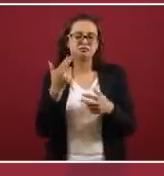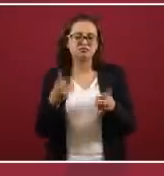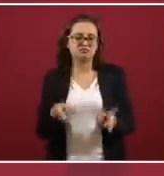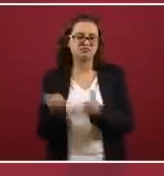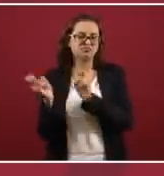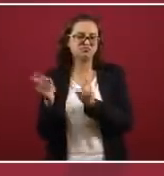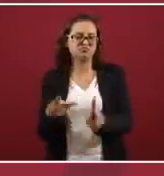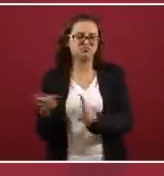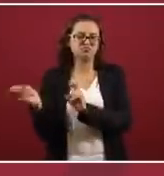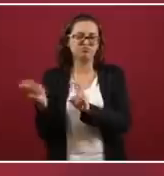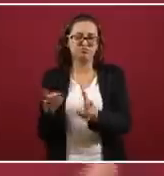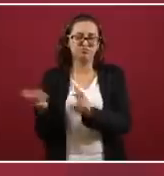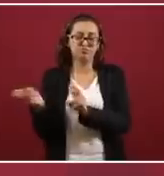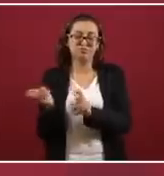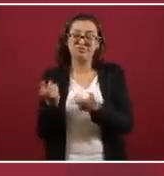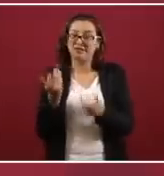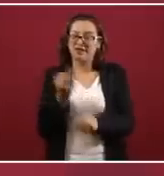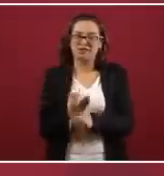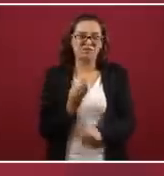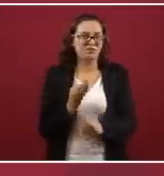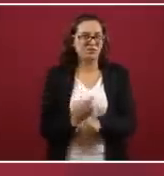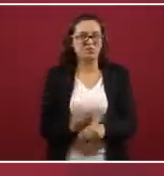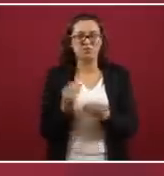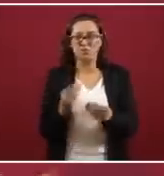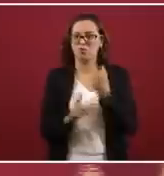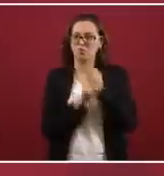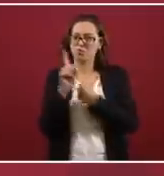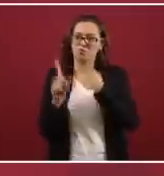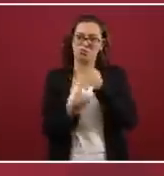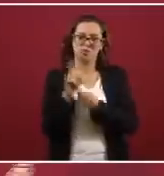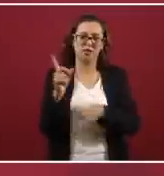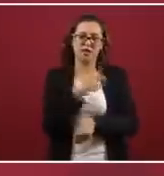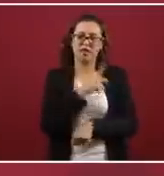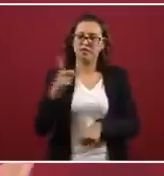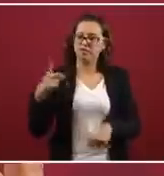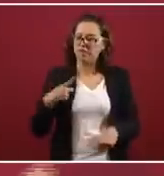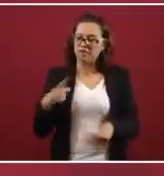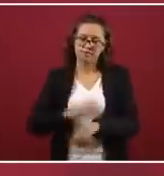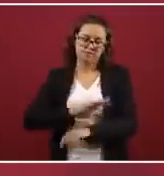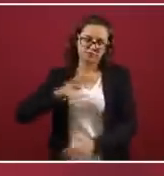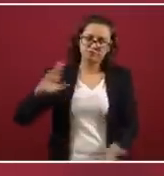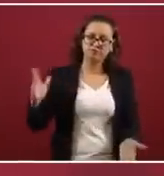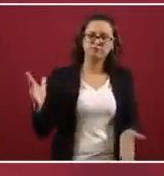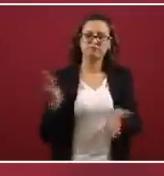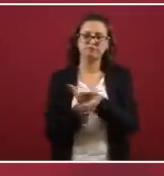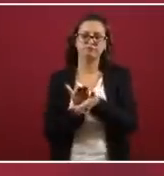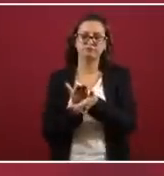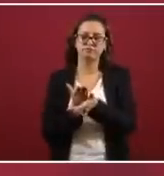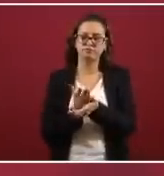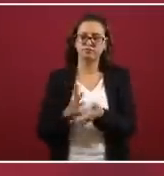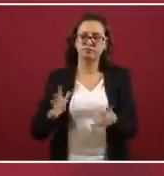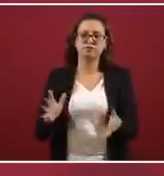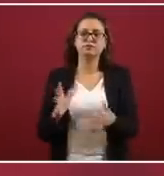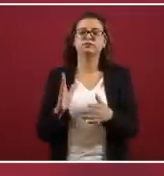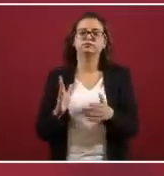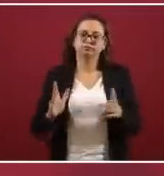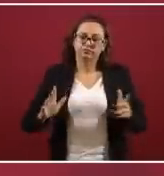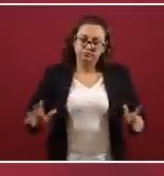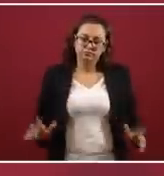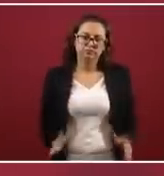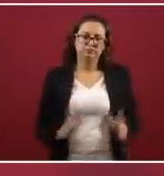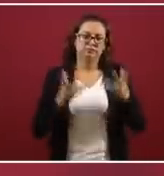ese círculo que ahorita es vicioso para volverlo un verdadero círculo virtuoso con la participación activa de